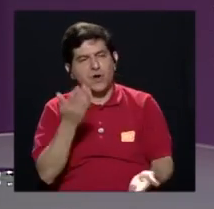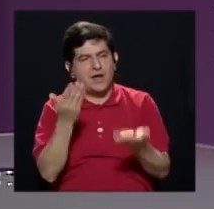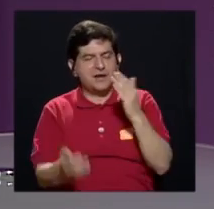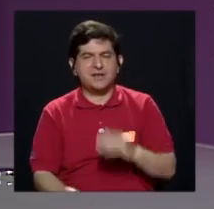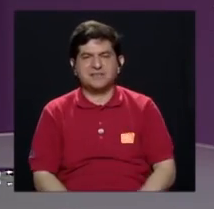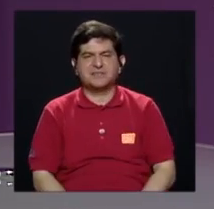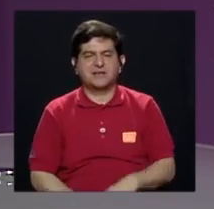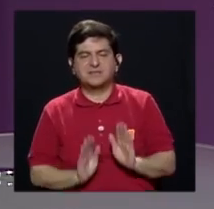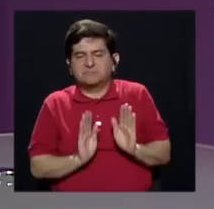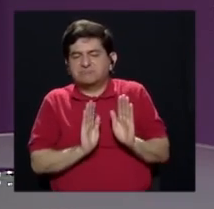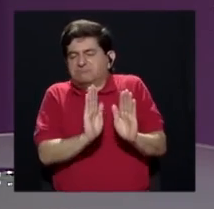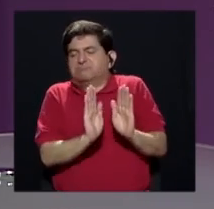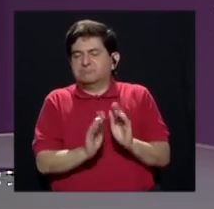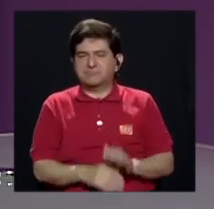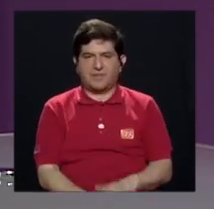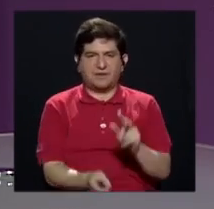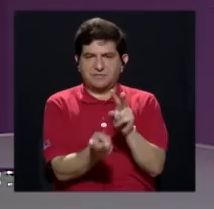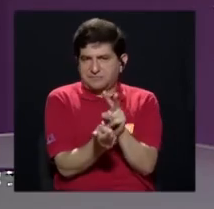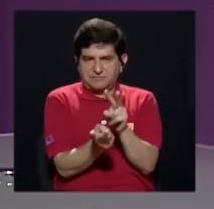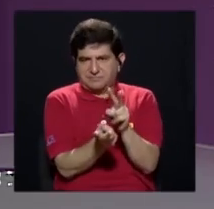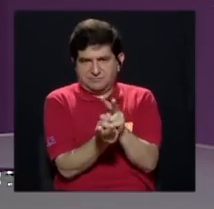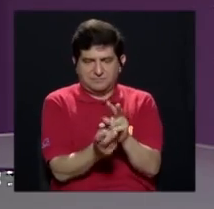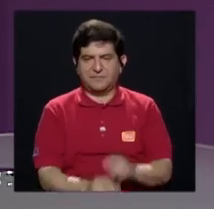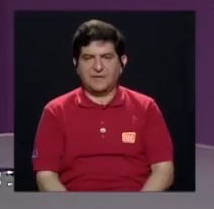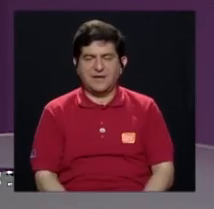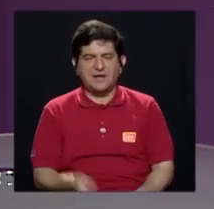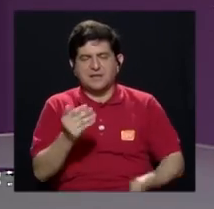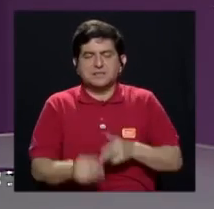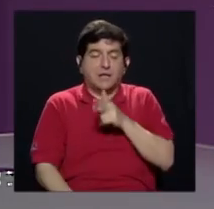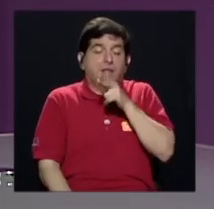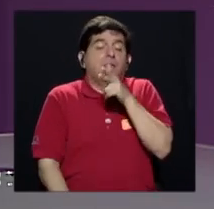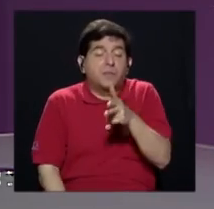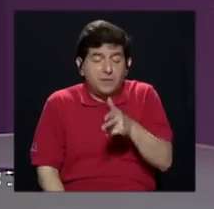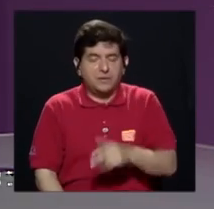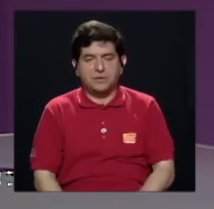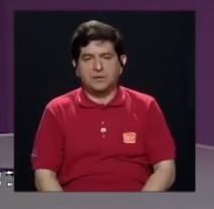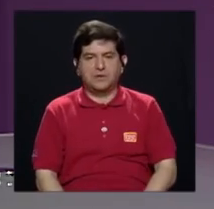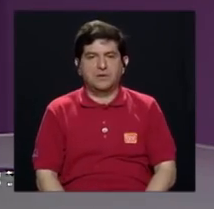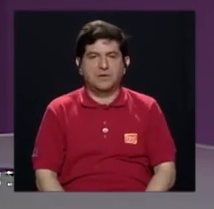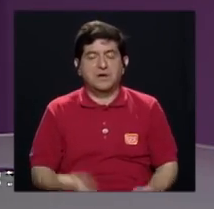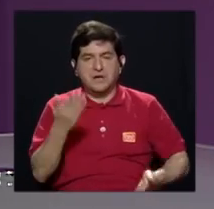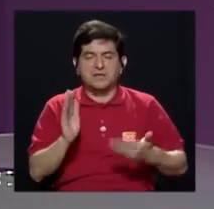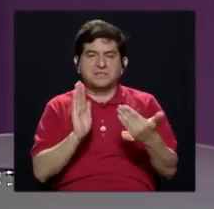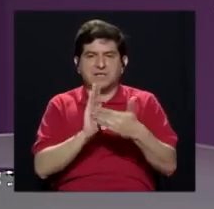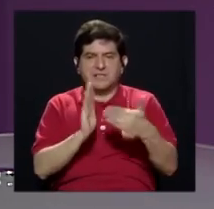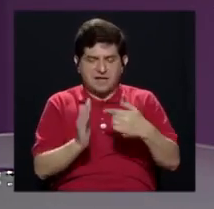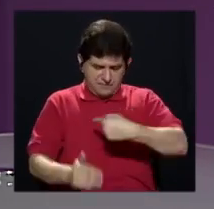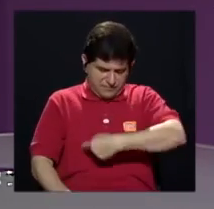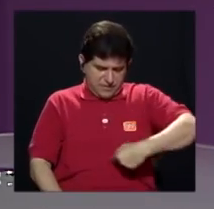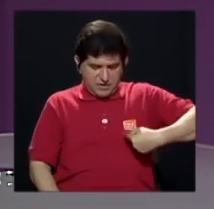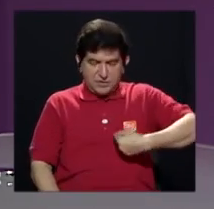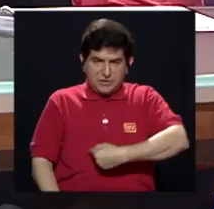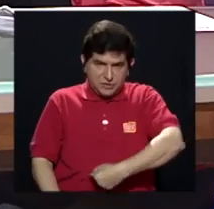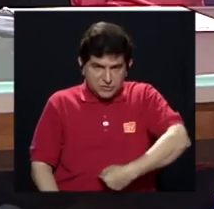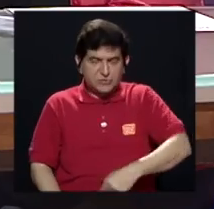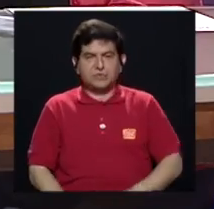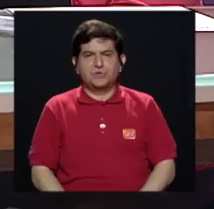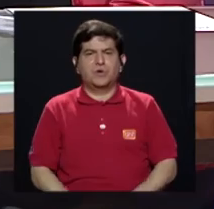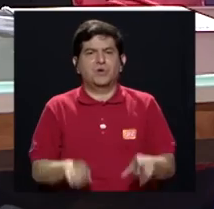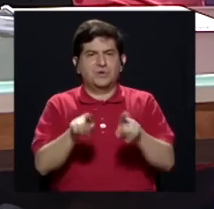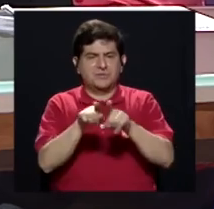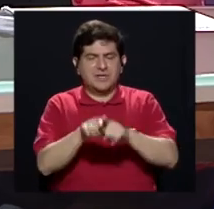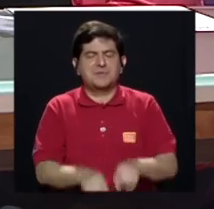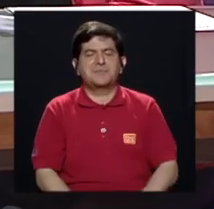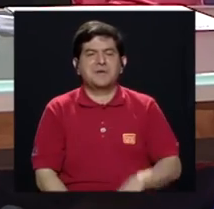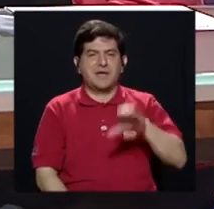poco esquiva con las relaciones sexuales por las náuseas por el vómito por los trastornos gastrointestinales por la cia lo rea